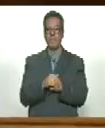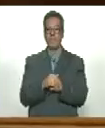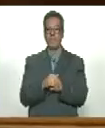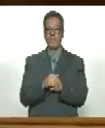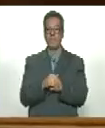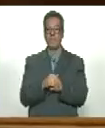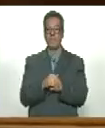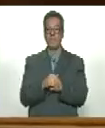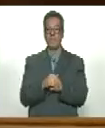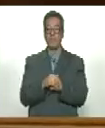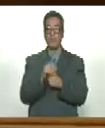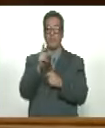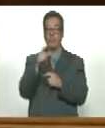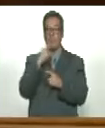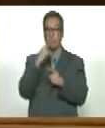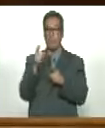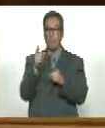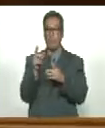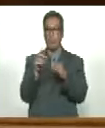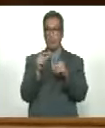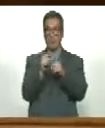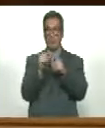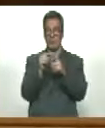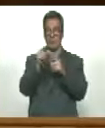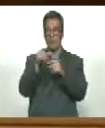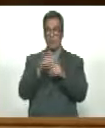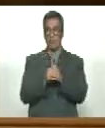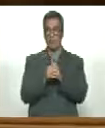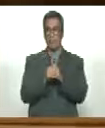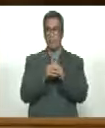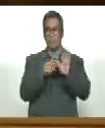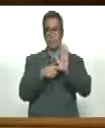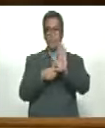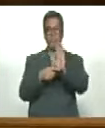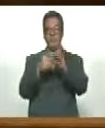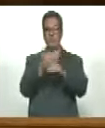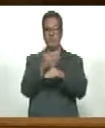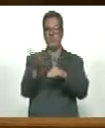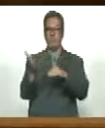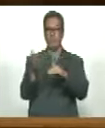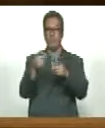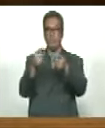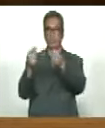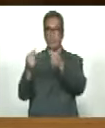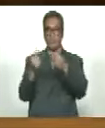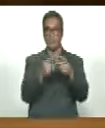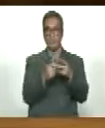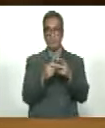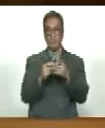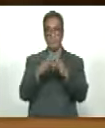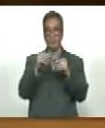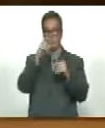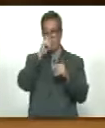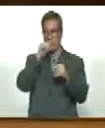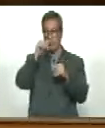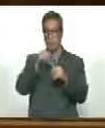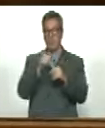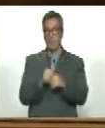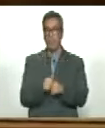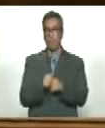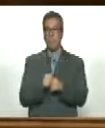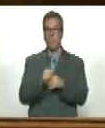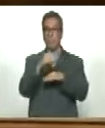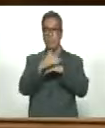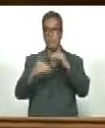Bien, sin más preámbulos, dejamos en el derecho de palabra para la presentación del presupuesto anual de la Nación a